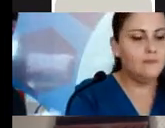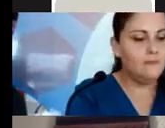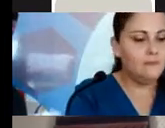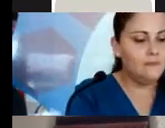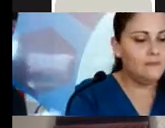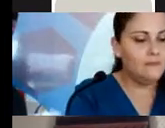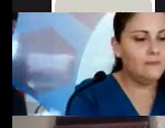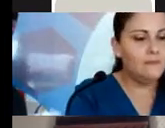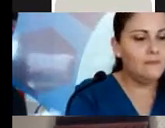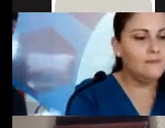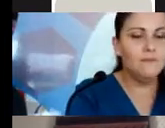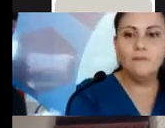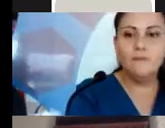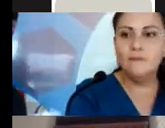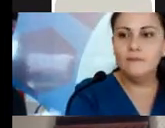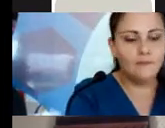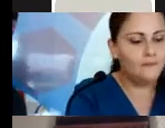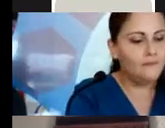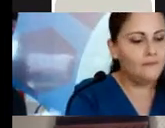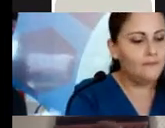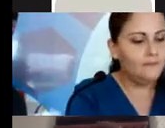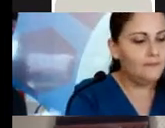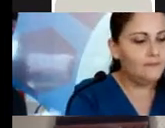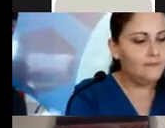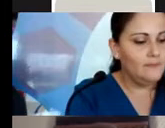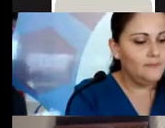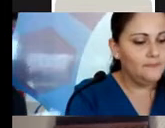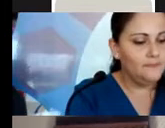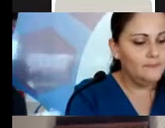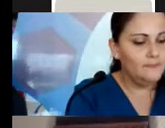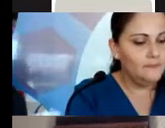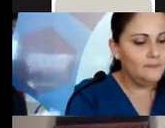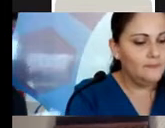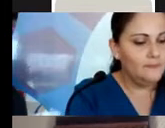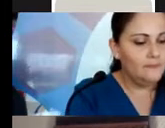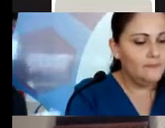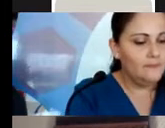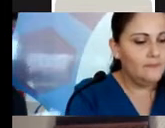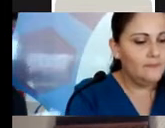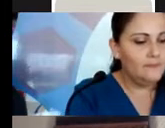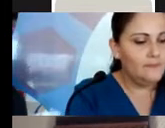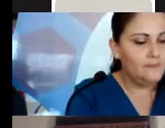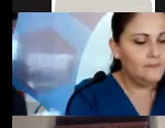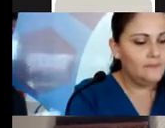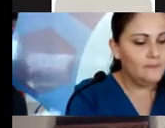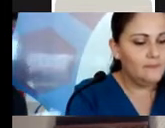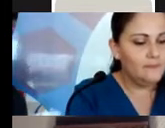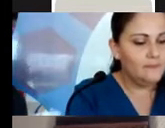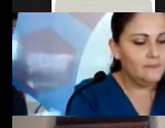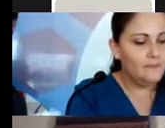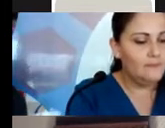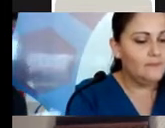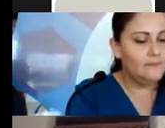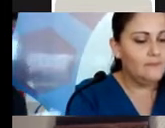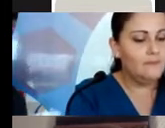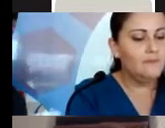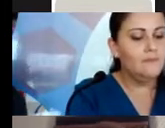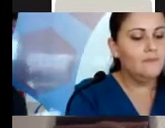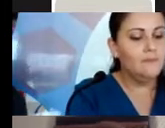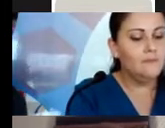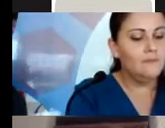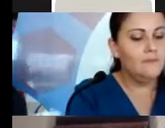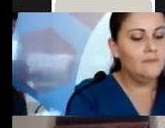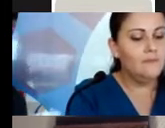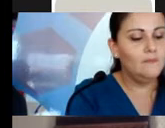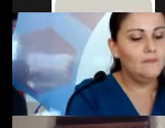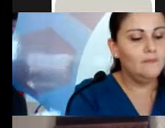entender que principalmente nuestro paciente es la escuela, el lugar donde realmente debería mantener esa postura, es en casa cuando